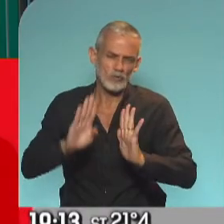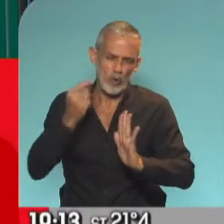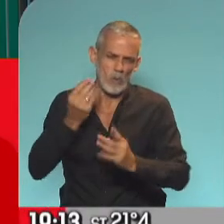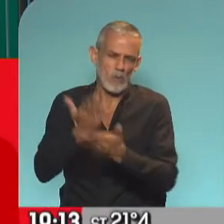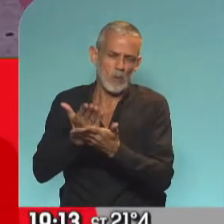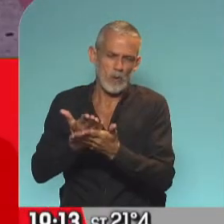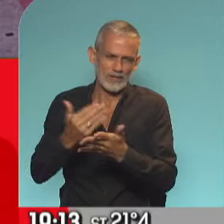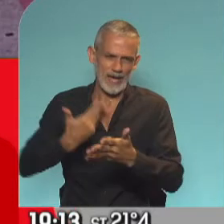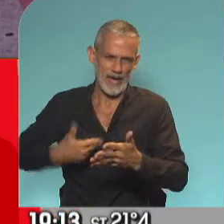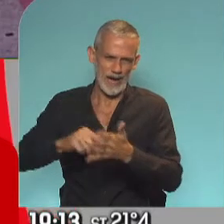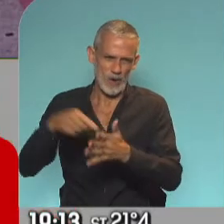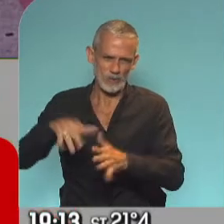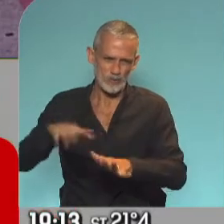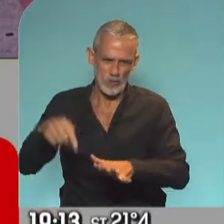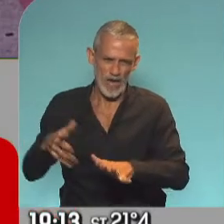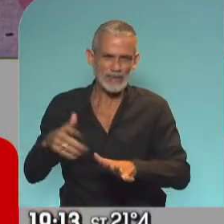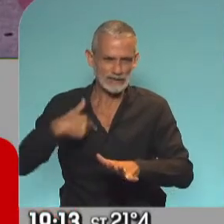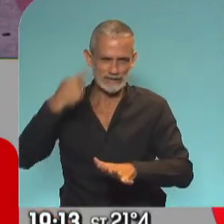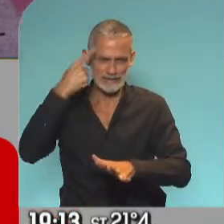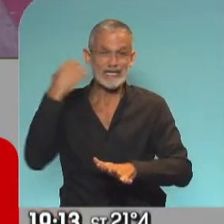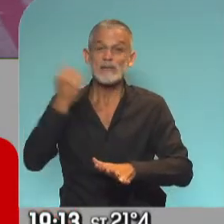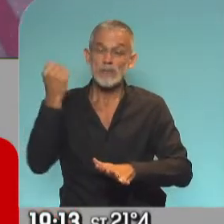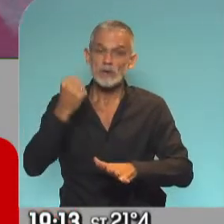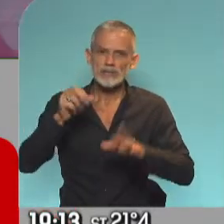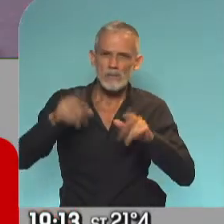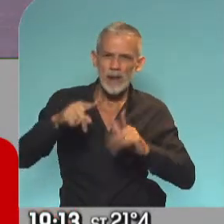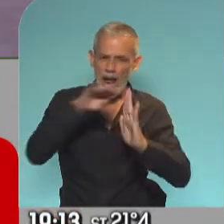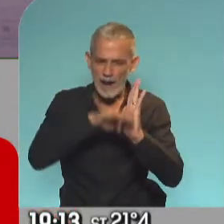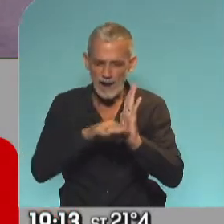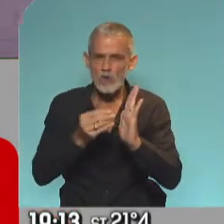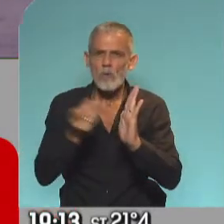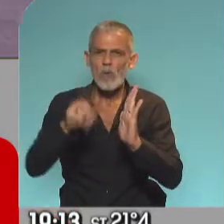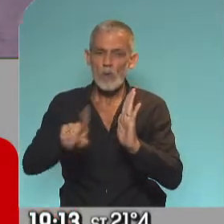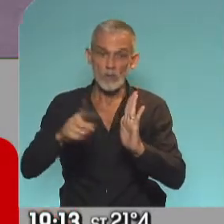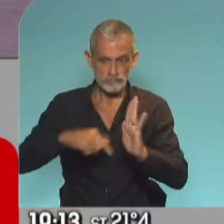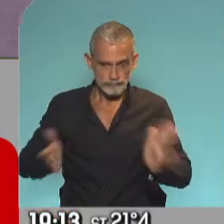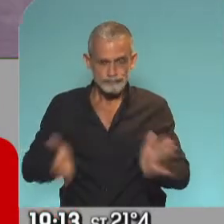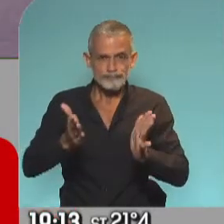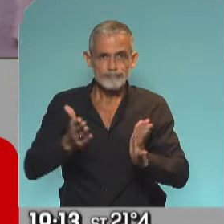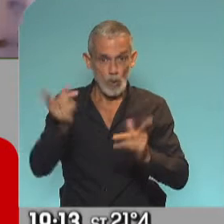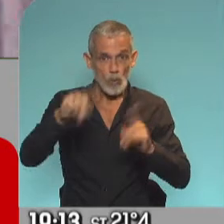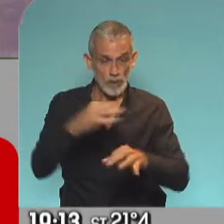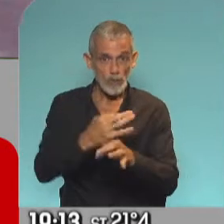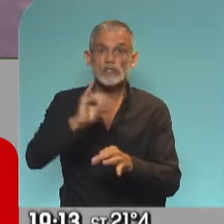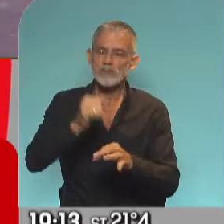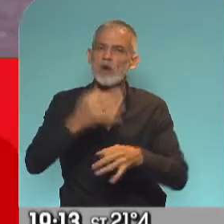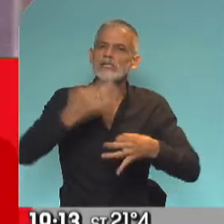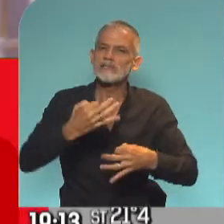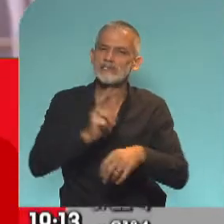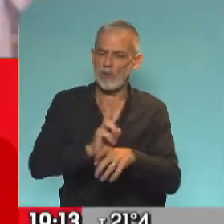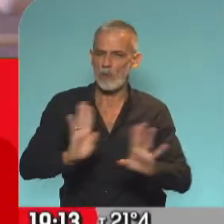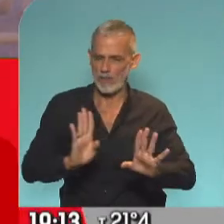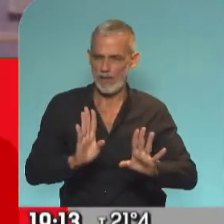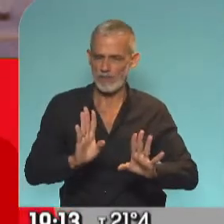del gobierno de la ciudad y creo que es importante que dejemos en claro, ¿no? Nosotros promovemos un regreso a la presencialidad segura y es lo que